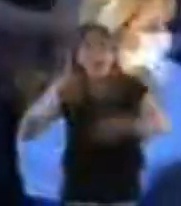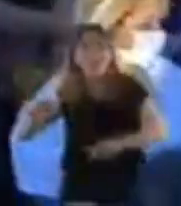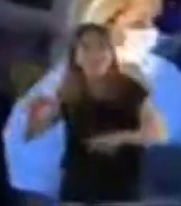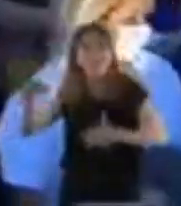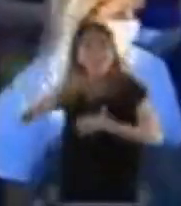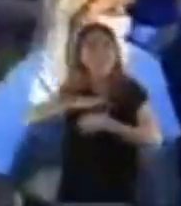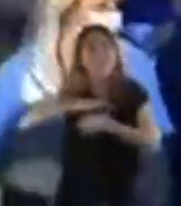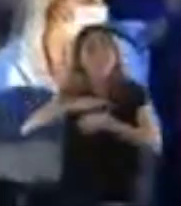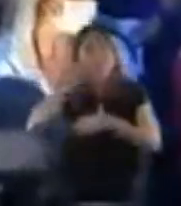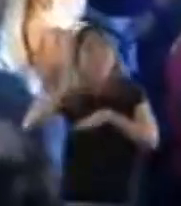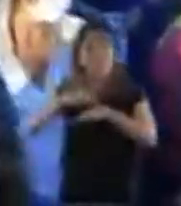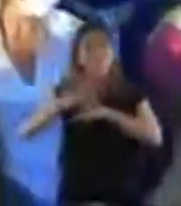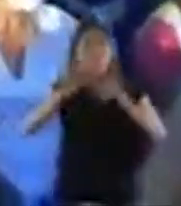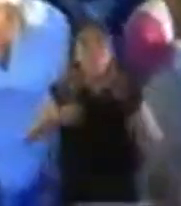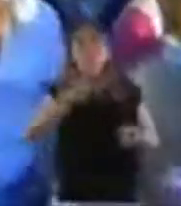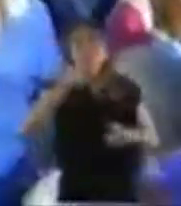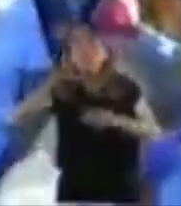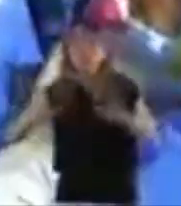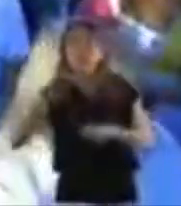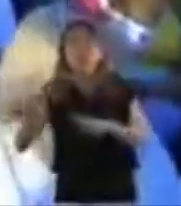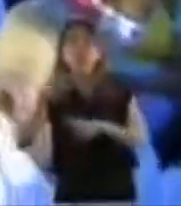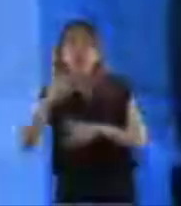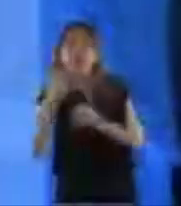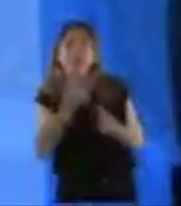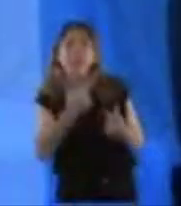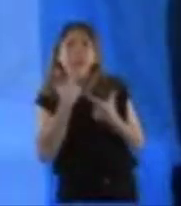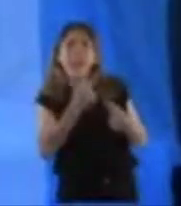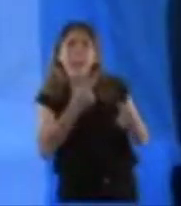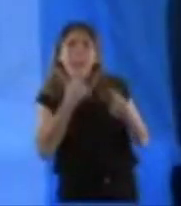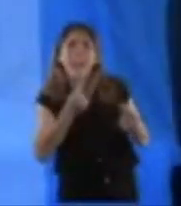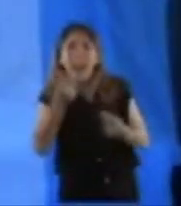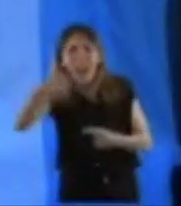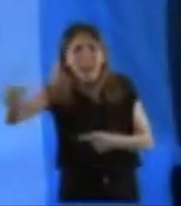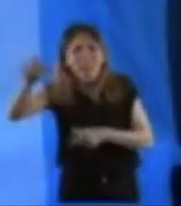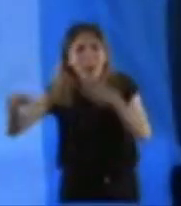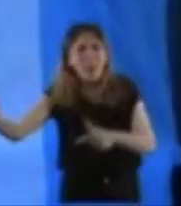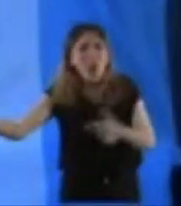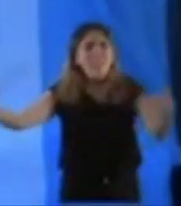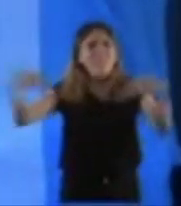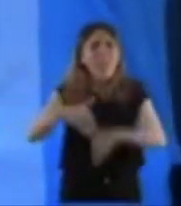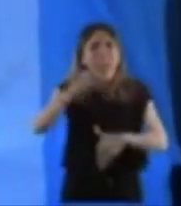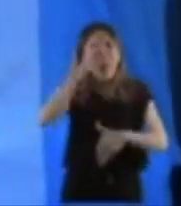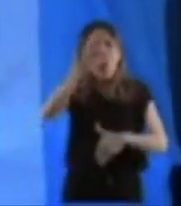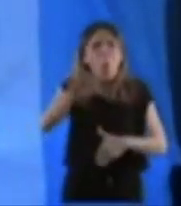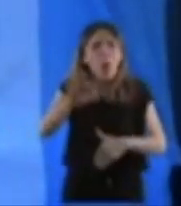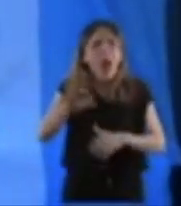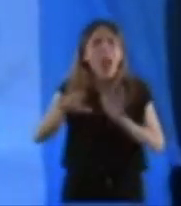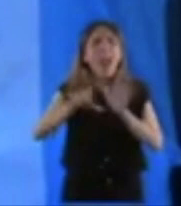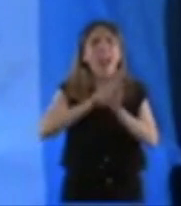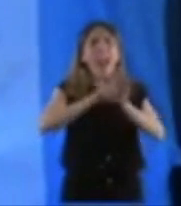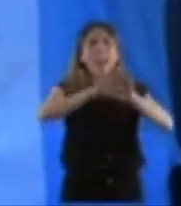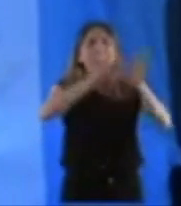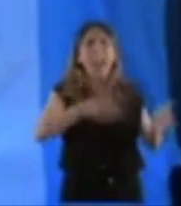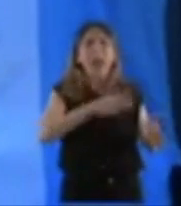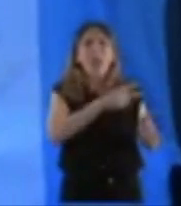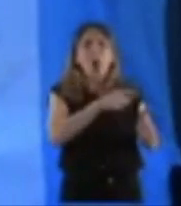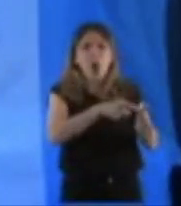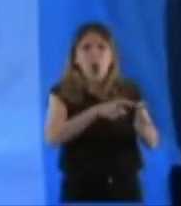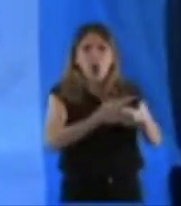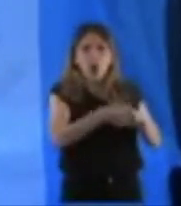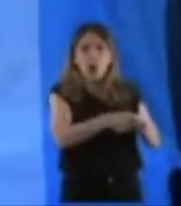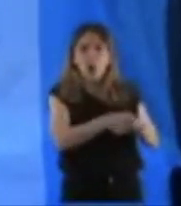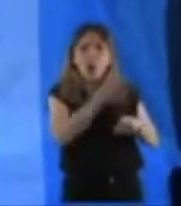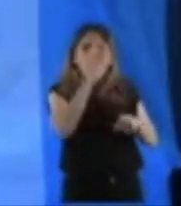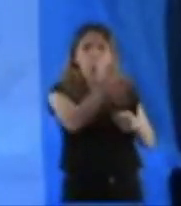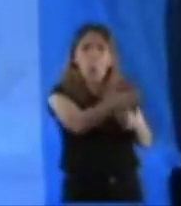las críticas que recibimos diariamente, pero jamás pisaron el distrito. Ningún legislador pisó el distrito,